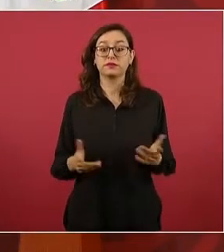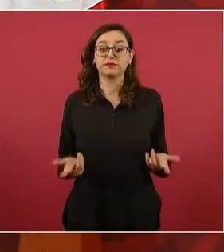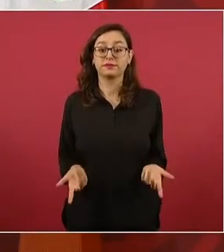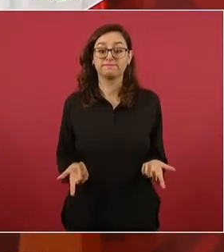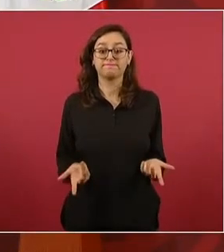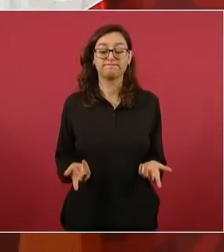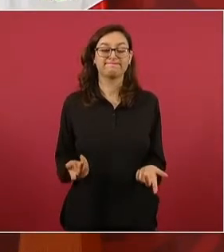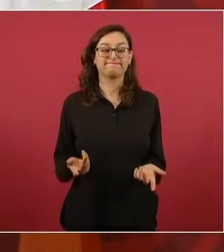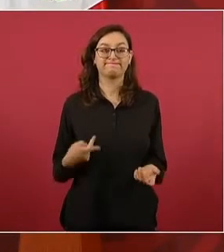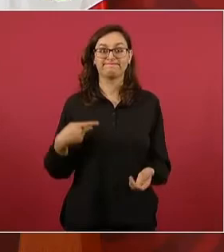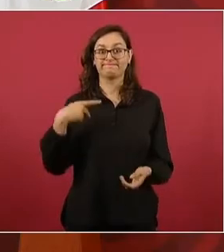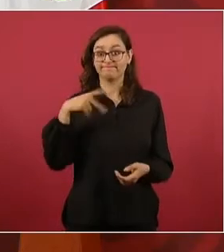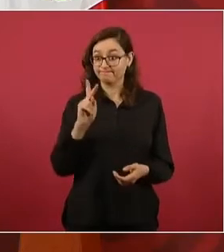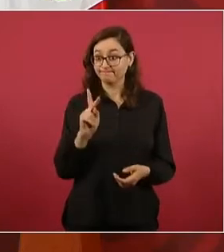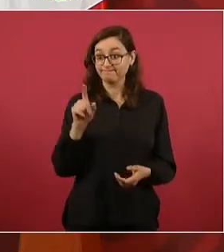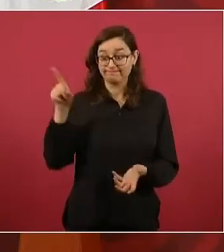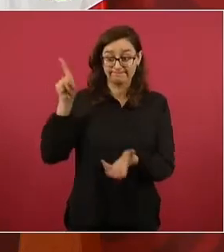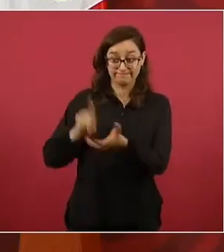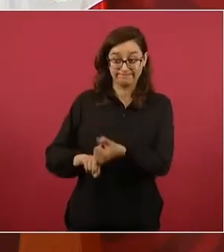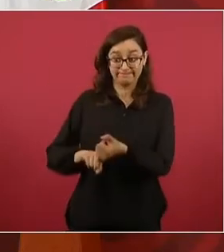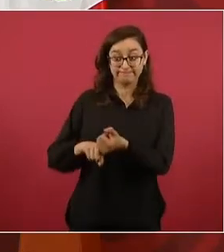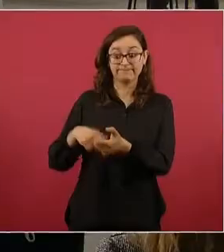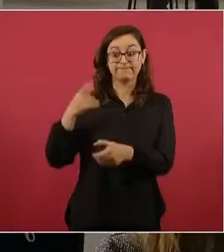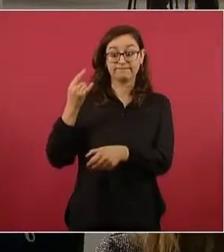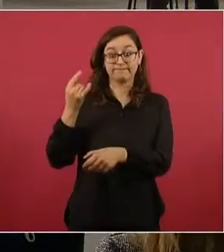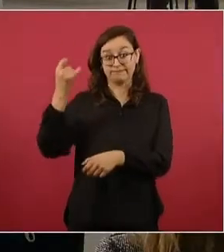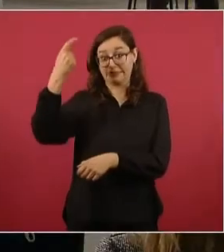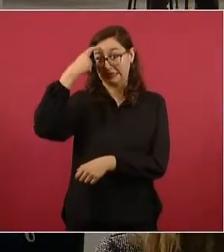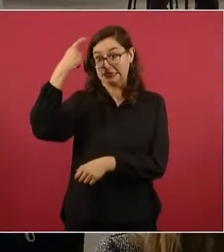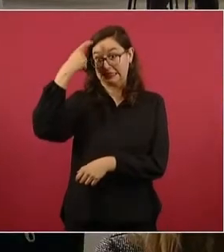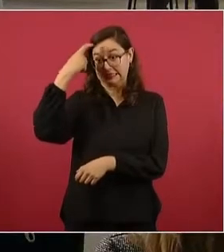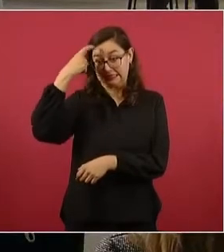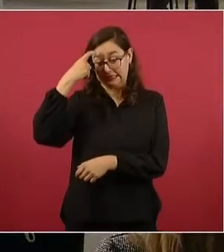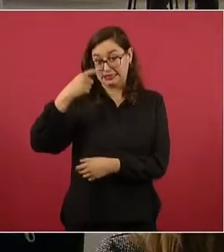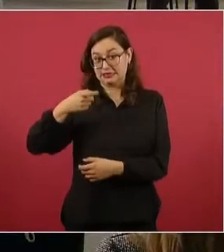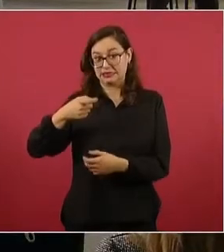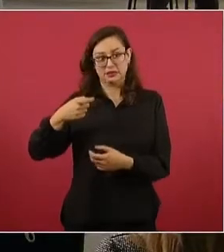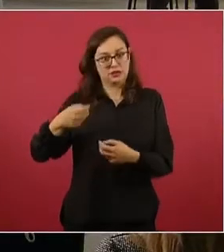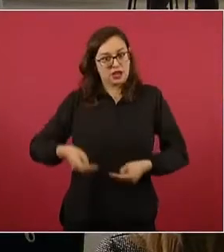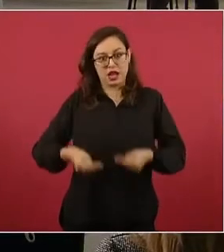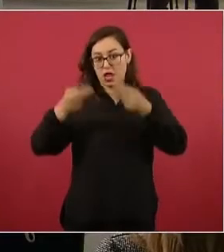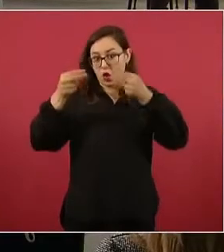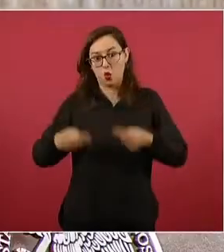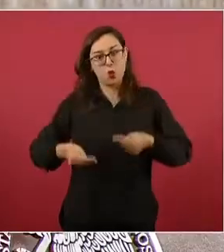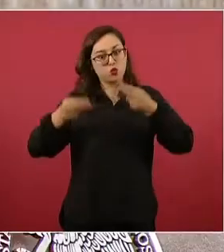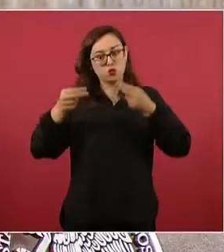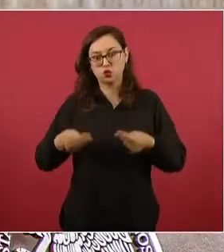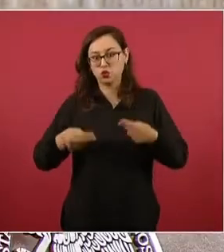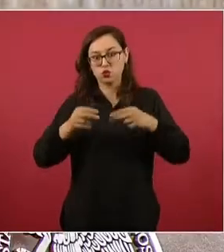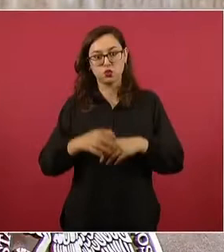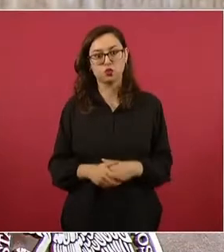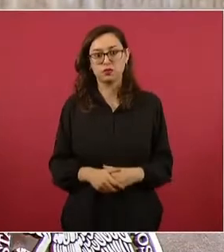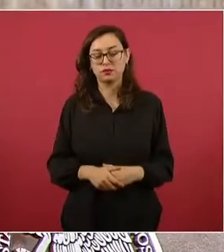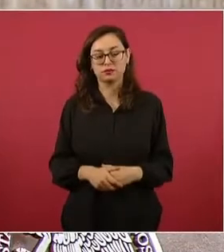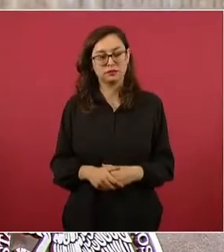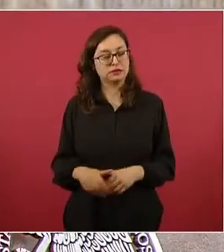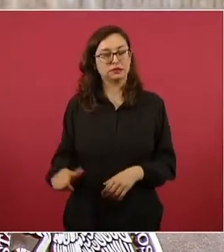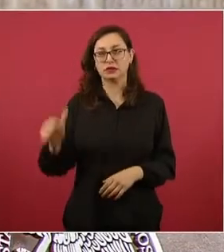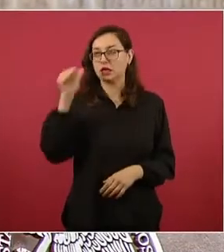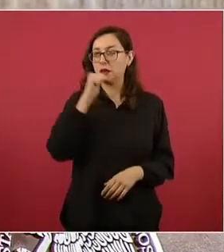ideológicas y también por negocio de lo mal que estaba la educación en